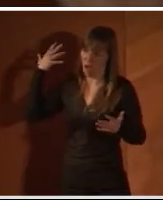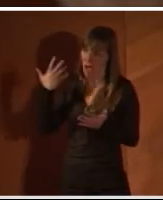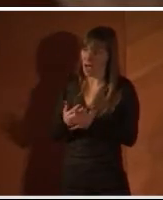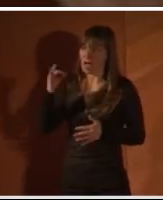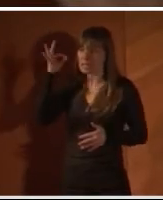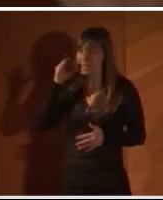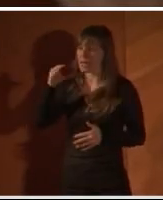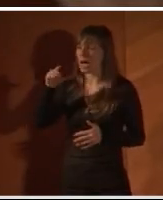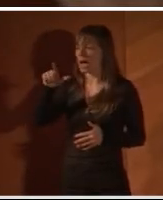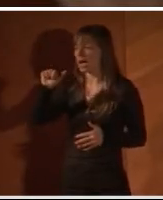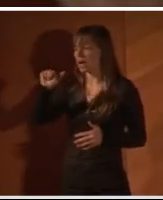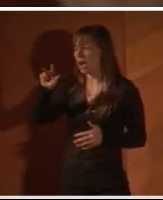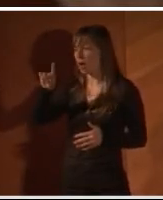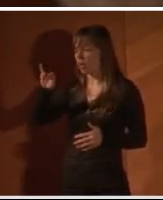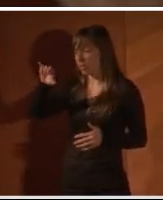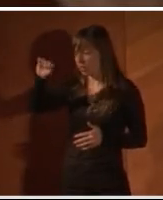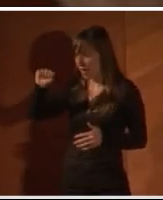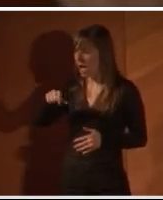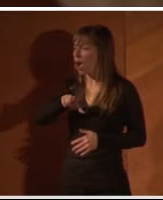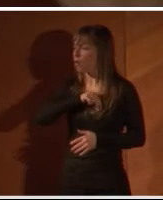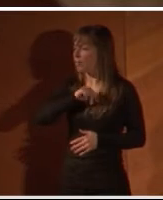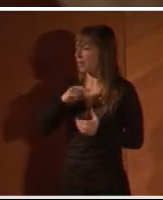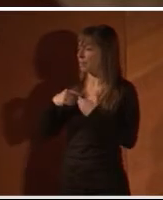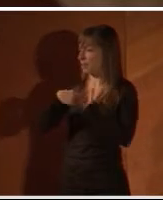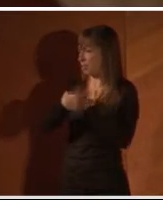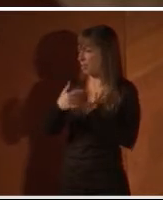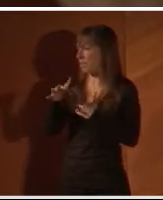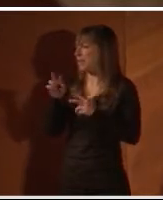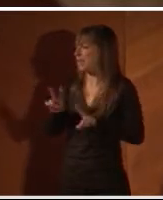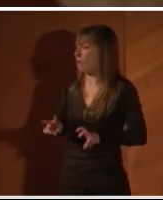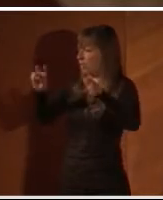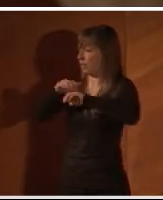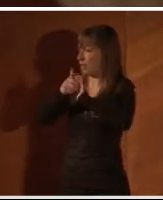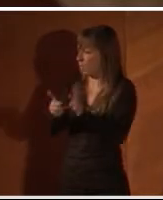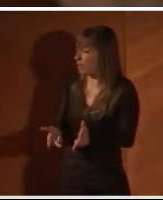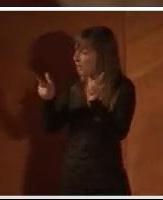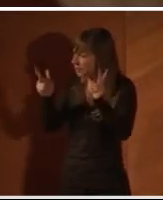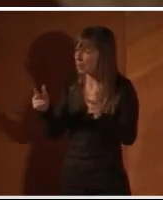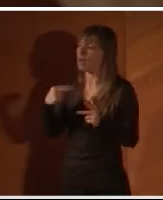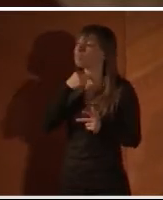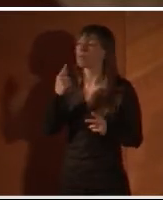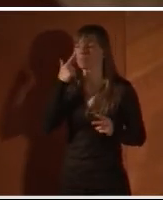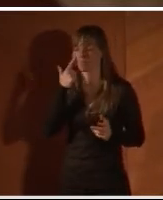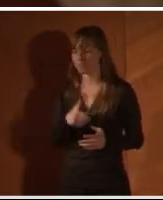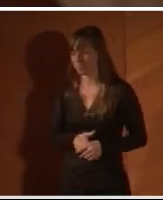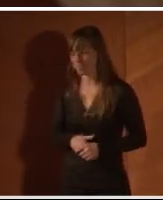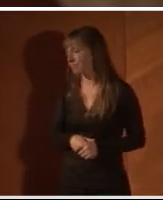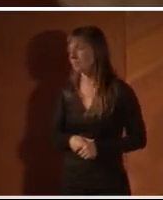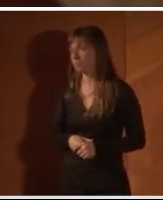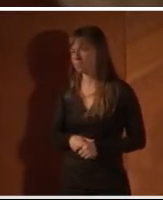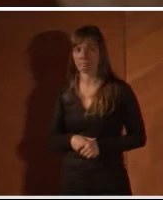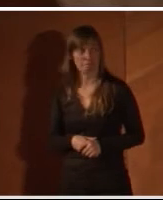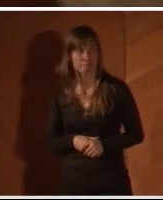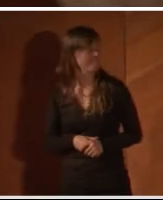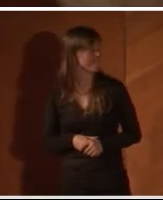Delso, concejala de Participación e Innovación Democrática, nos brinda unas palabras. No